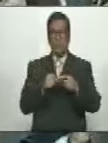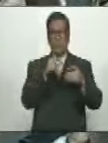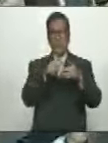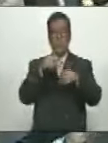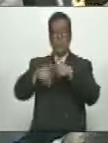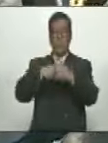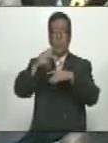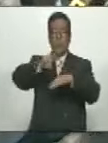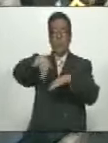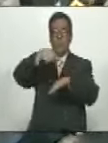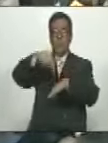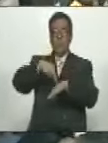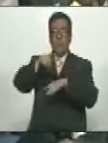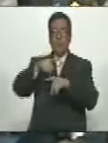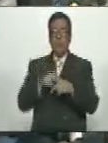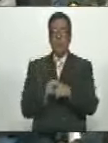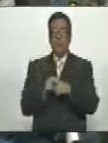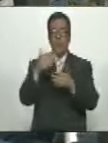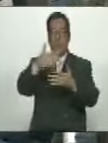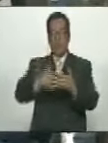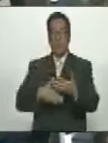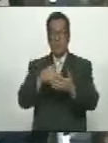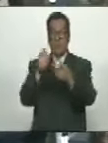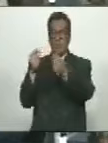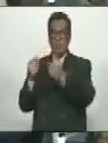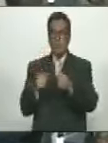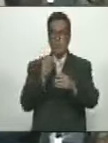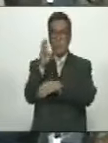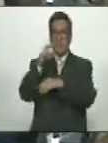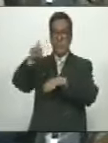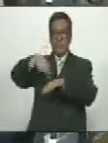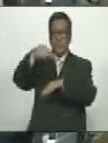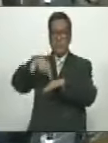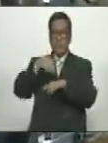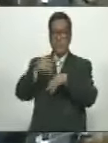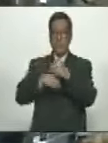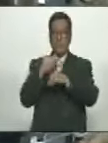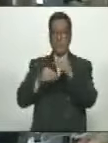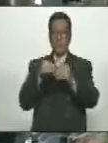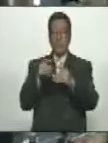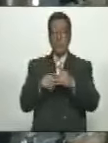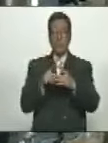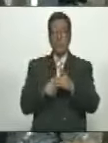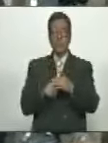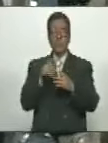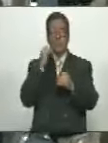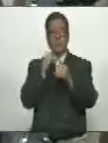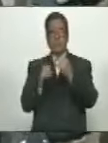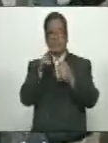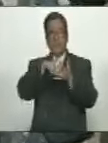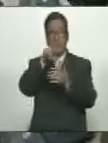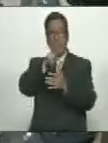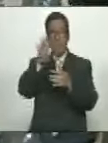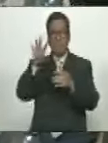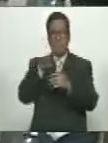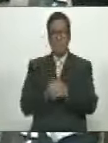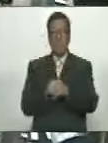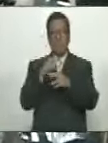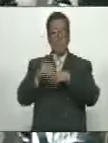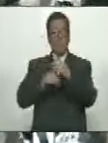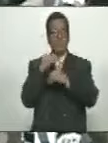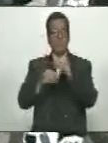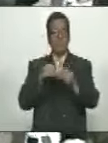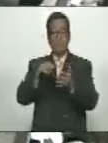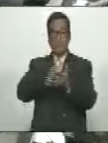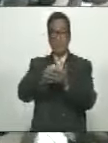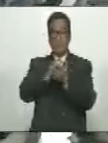Financia y Desarrollo Nacional, mediante el cual remite el presupuesto de la Asamblea Nacional correspondiente al ejercicio económico-financiero 2024, de conformidad